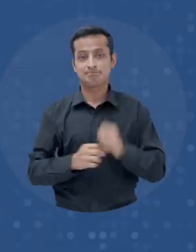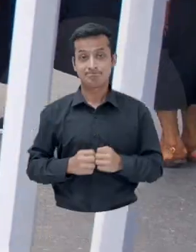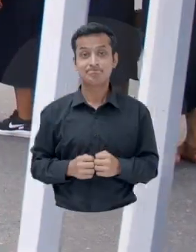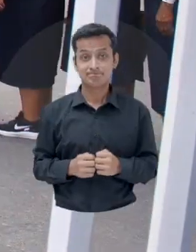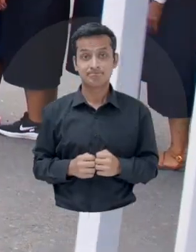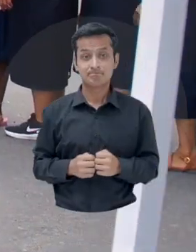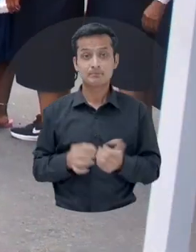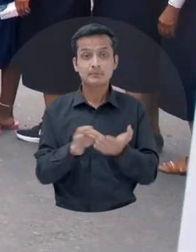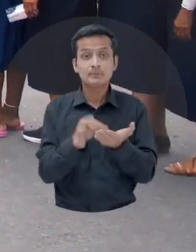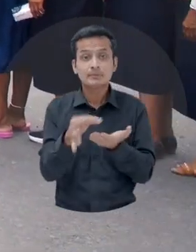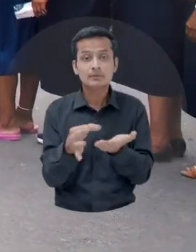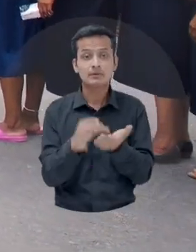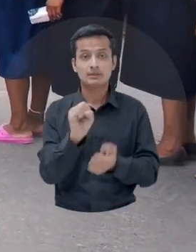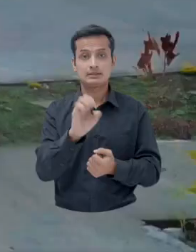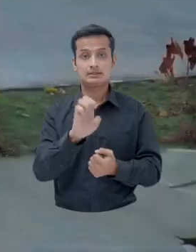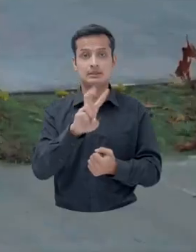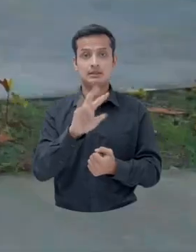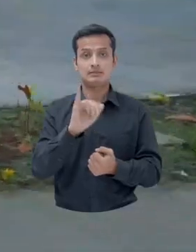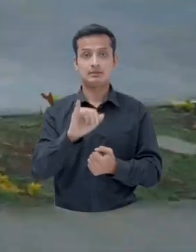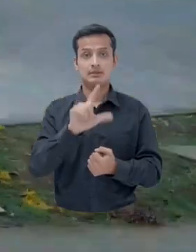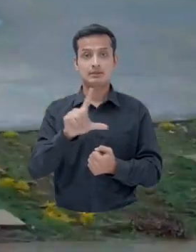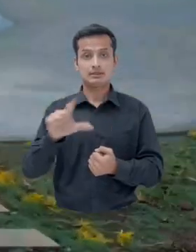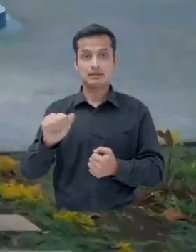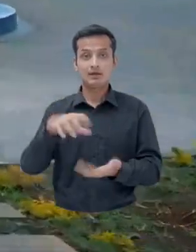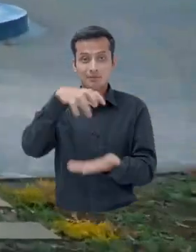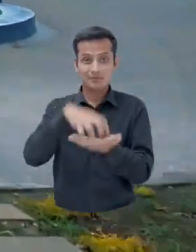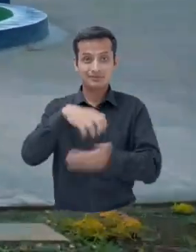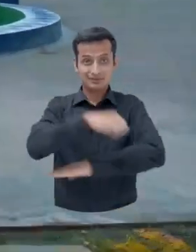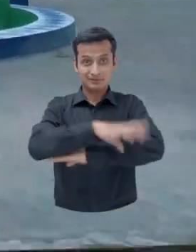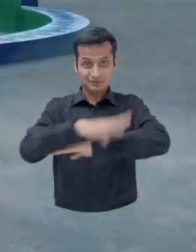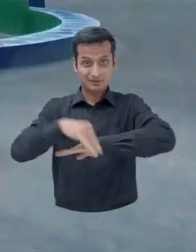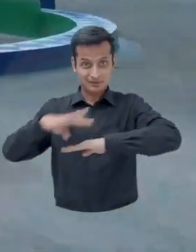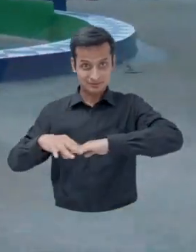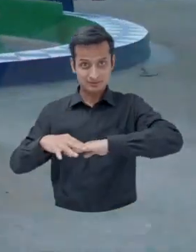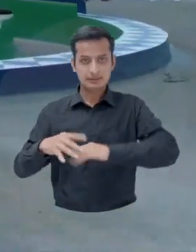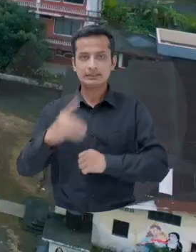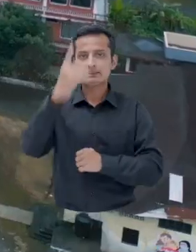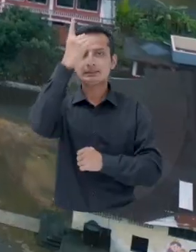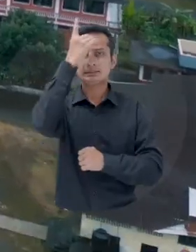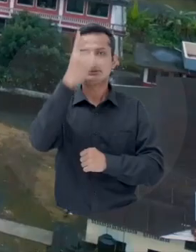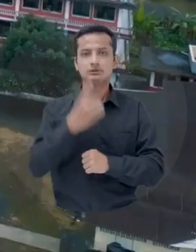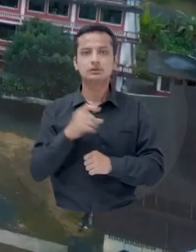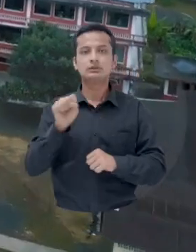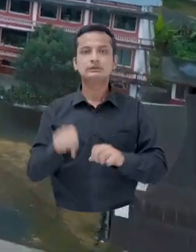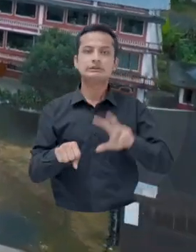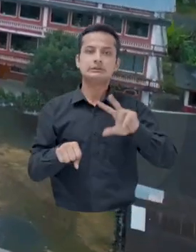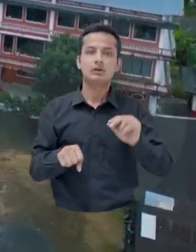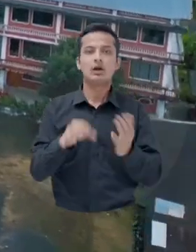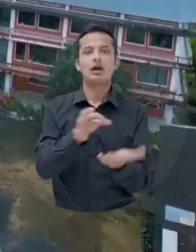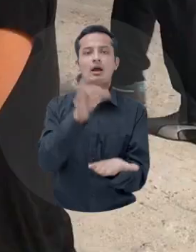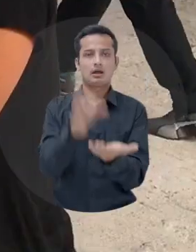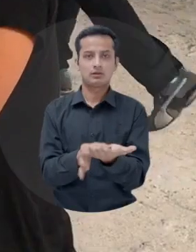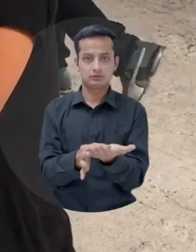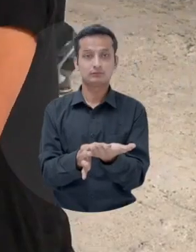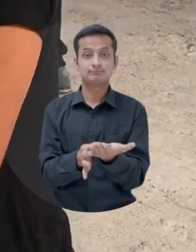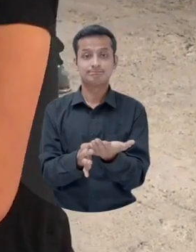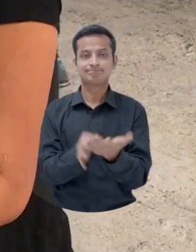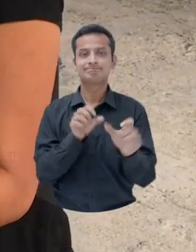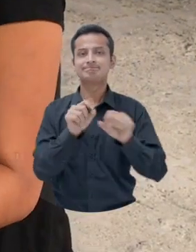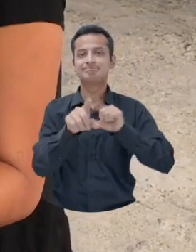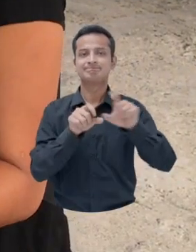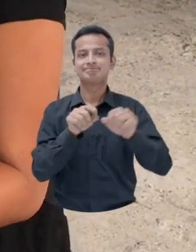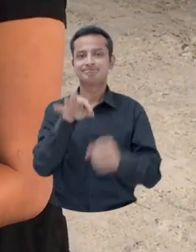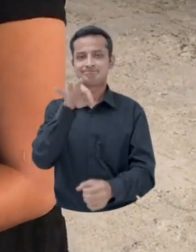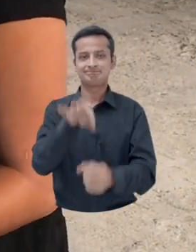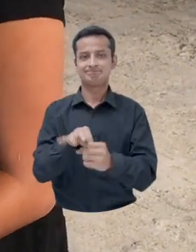referéndum. En el caso de la parroquia Sevilla Don Bosco de la provincia de Morona, Santiago, se decidirá sobre su cantonización